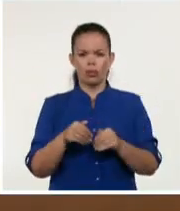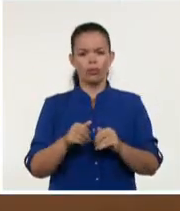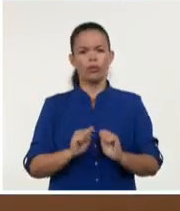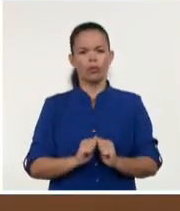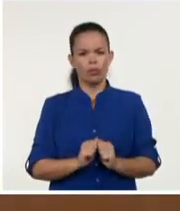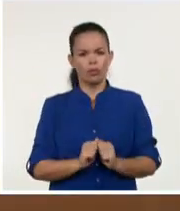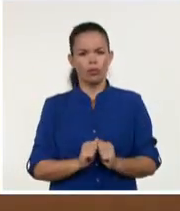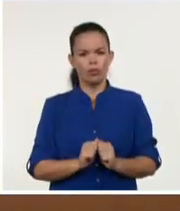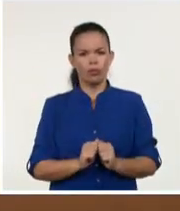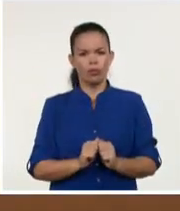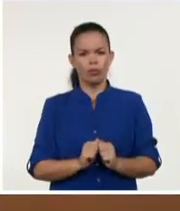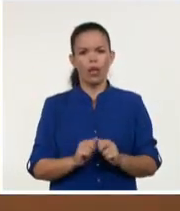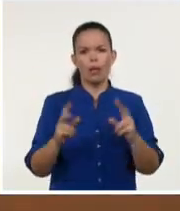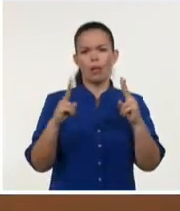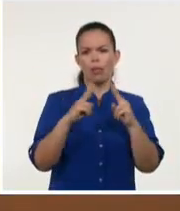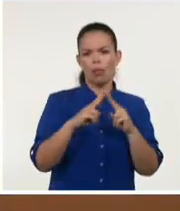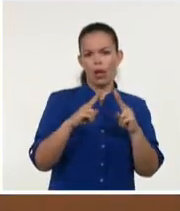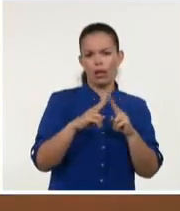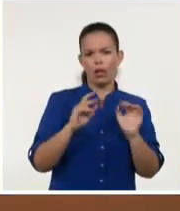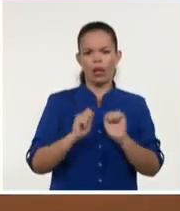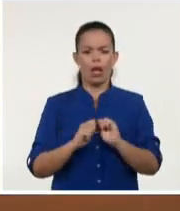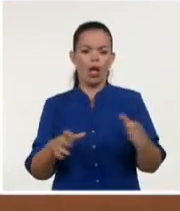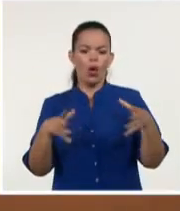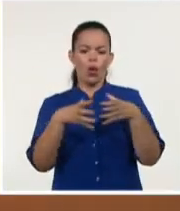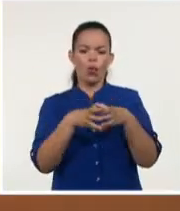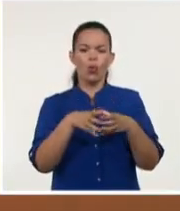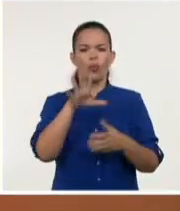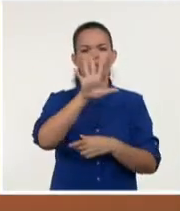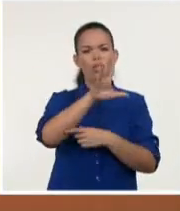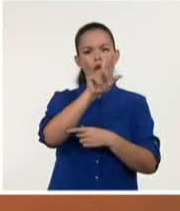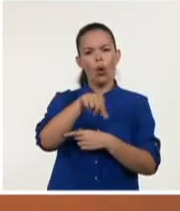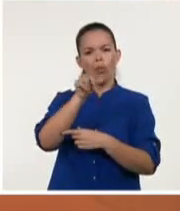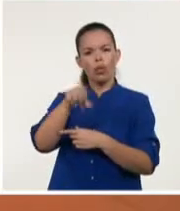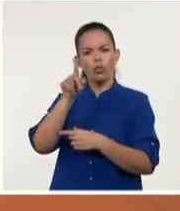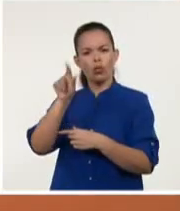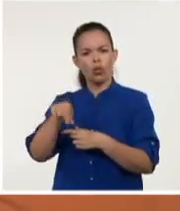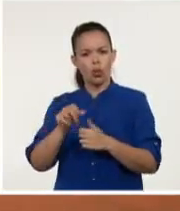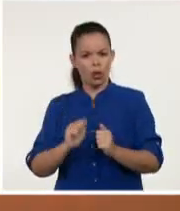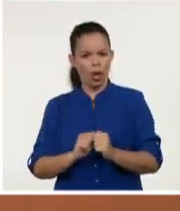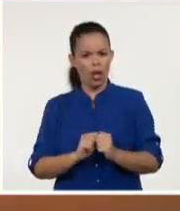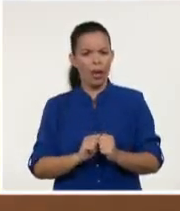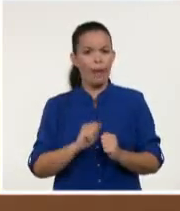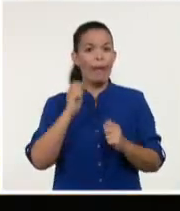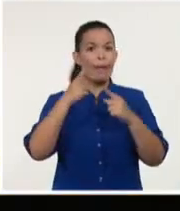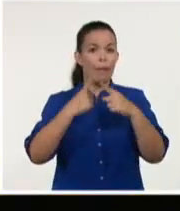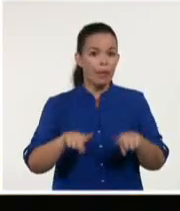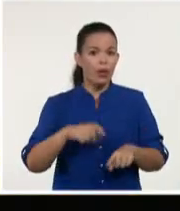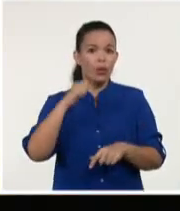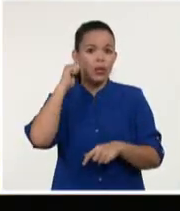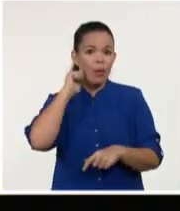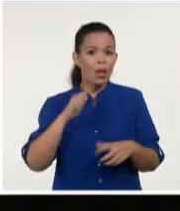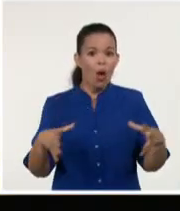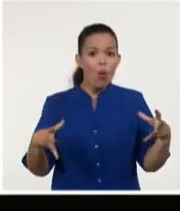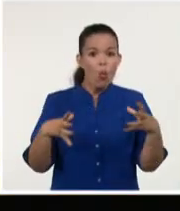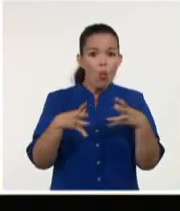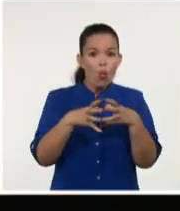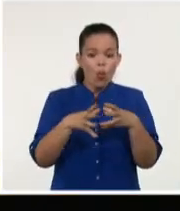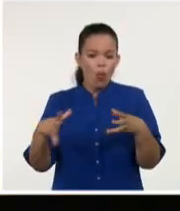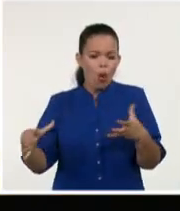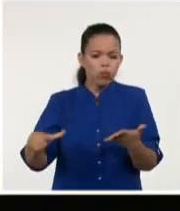de una pareja, un quinteto o un trío, no, venían compañías completas y eso ha sido también un